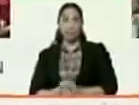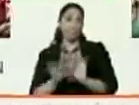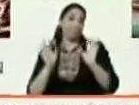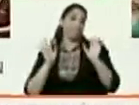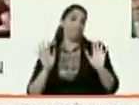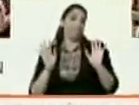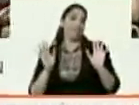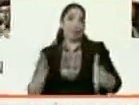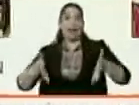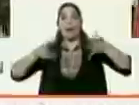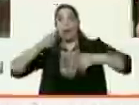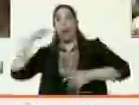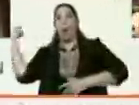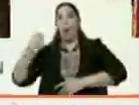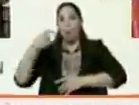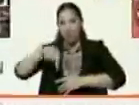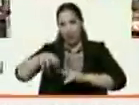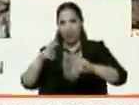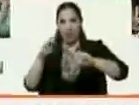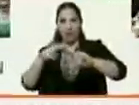Objetivamente, ganamos los hombres.